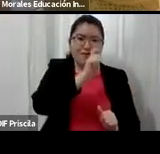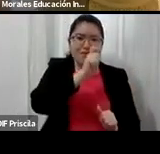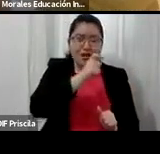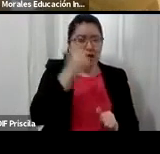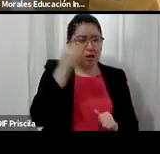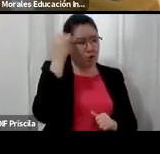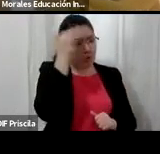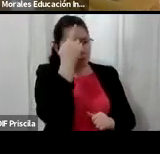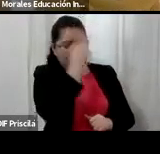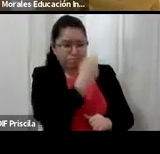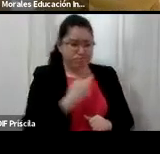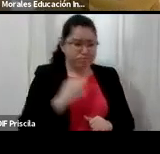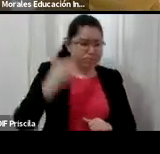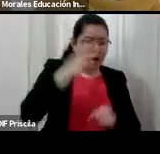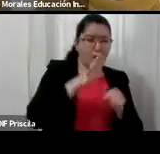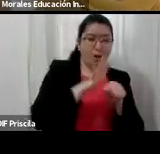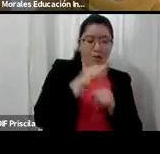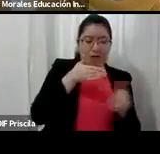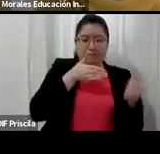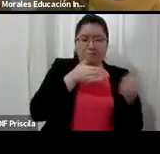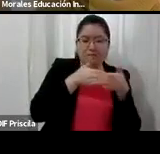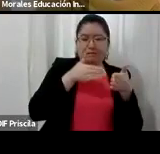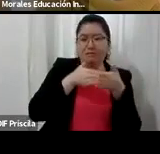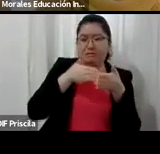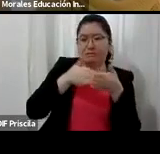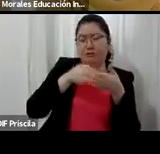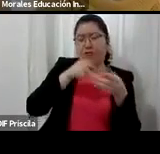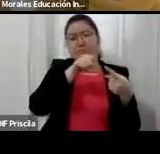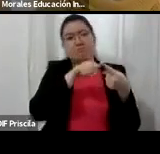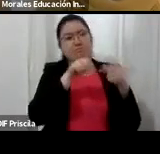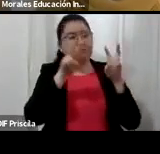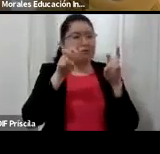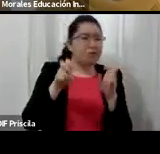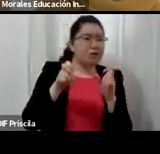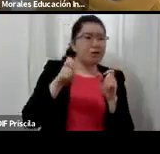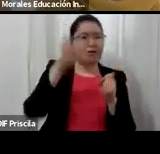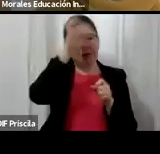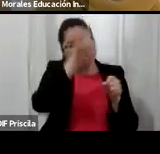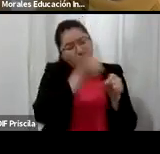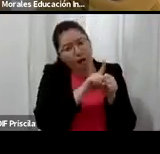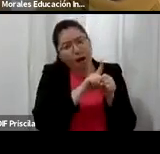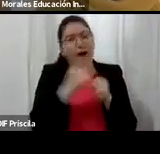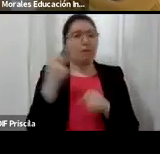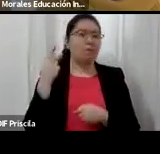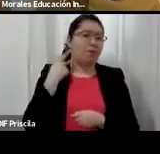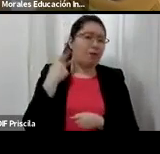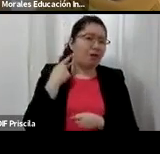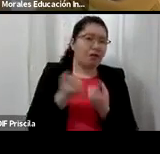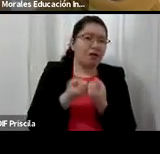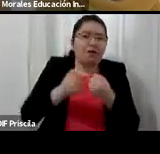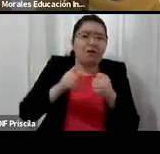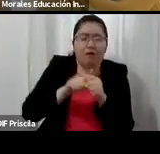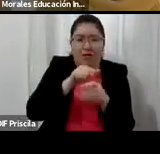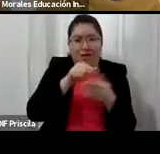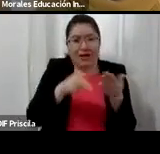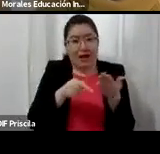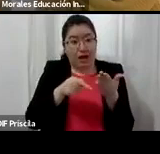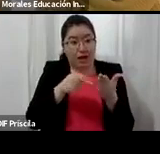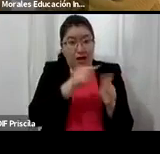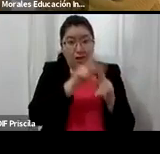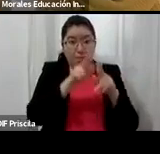culturales, políticos que impiden el acceso a la paz. y que permita a las